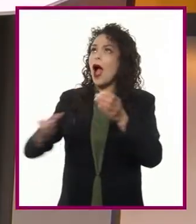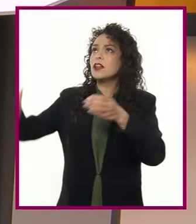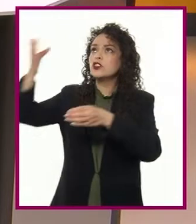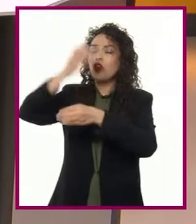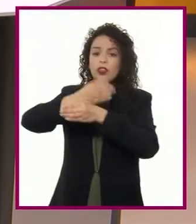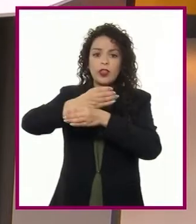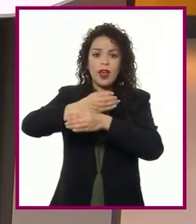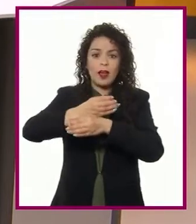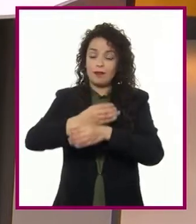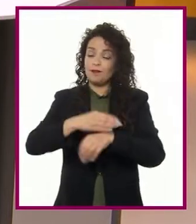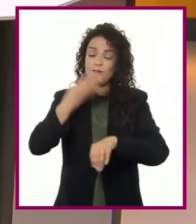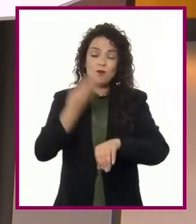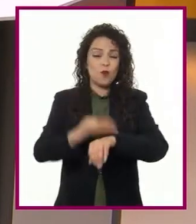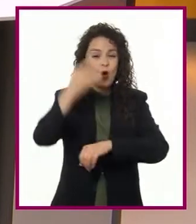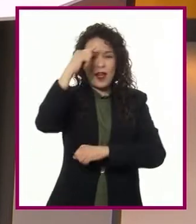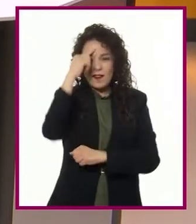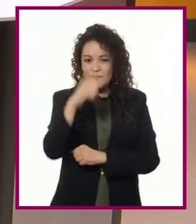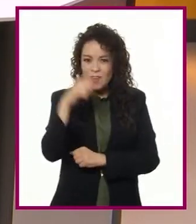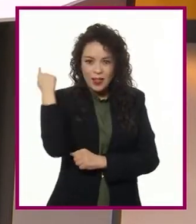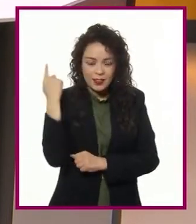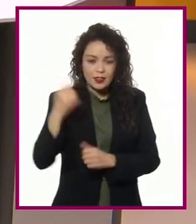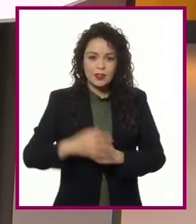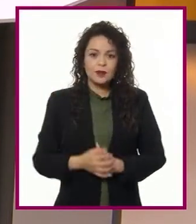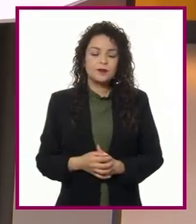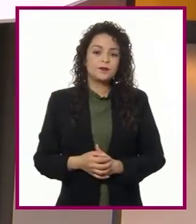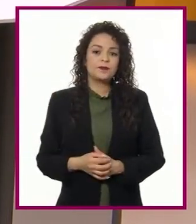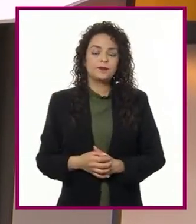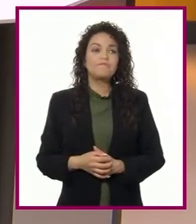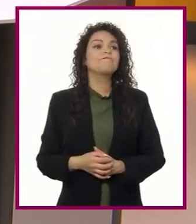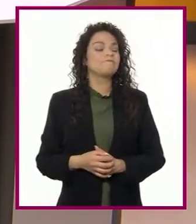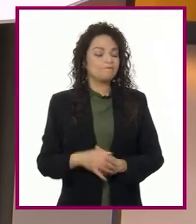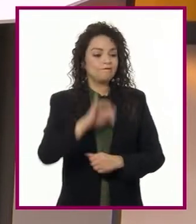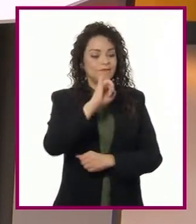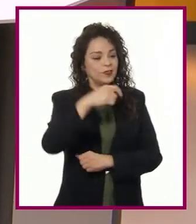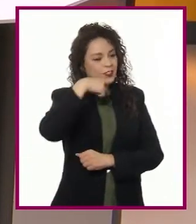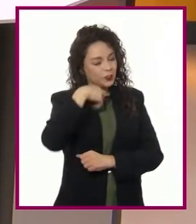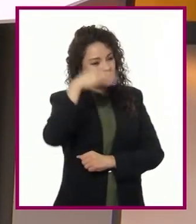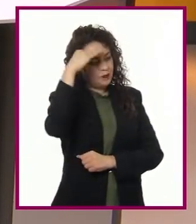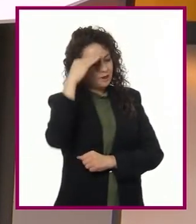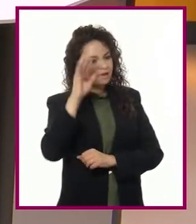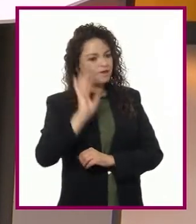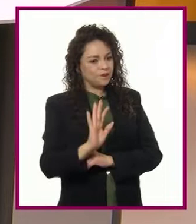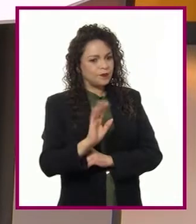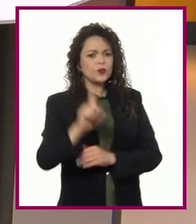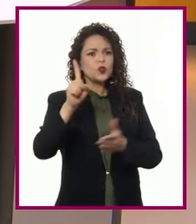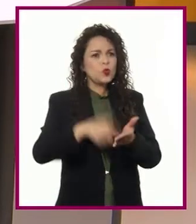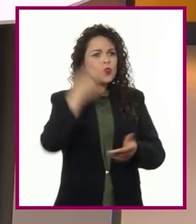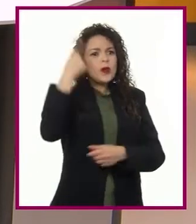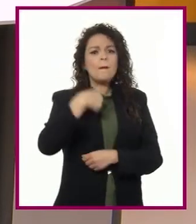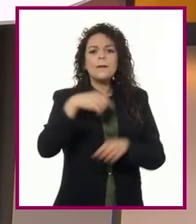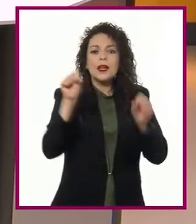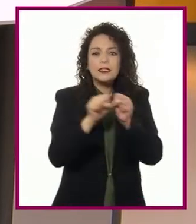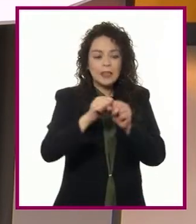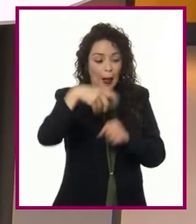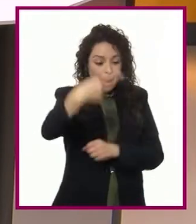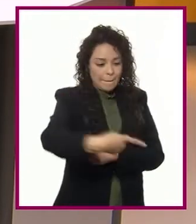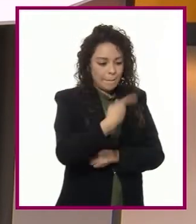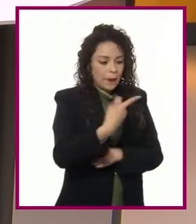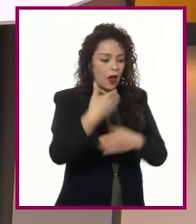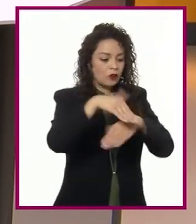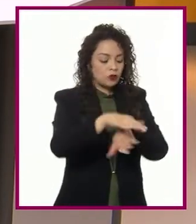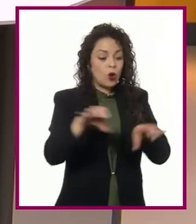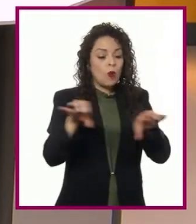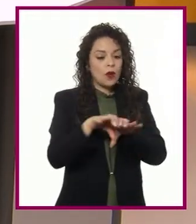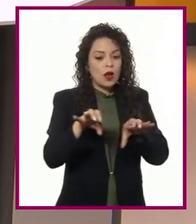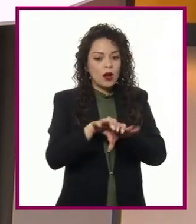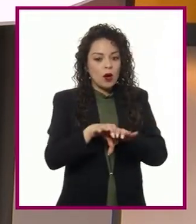muy sencillo. Sí, estaba pensando en una ocasión en la que mis sobrinos me preguntaron sobre cómo es que llegan